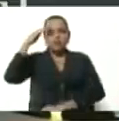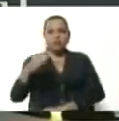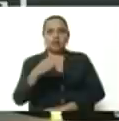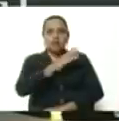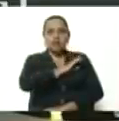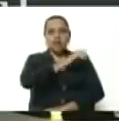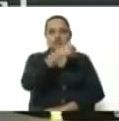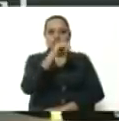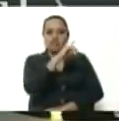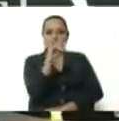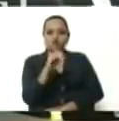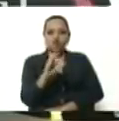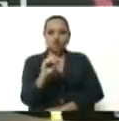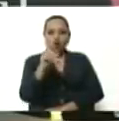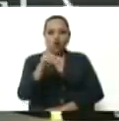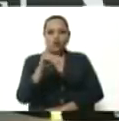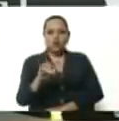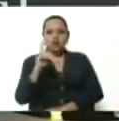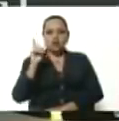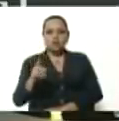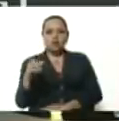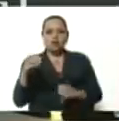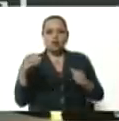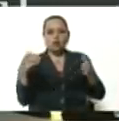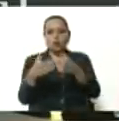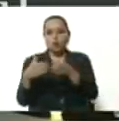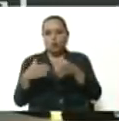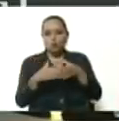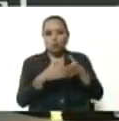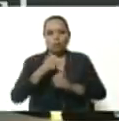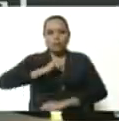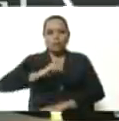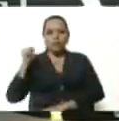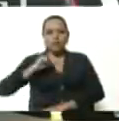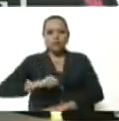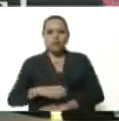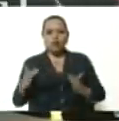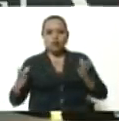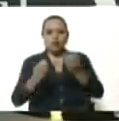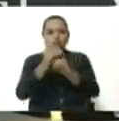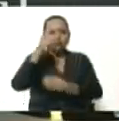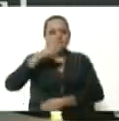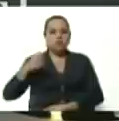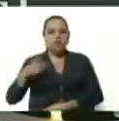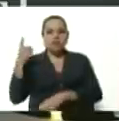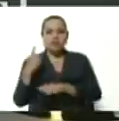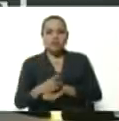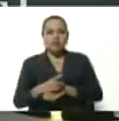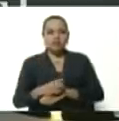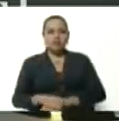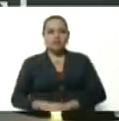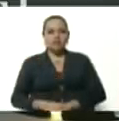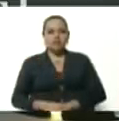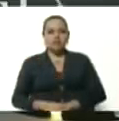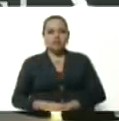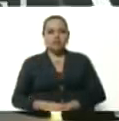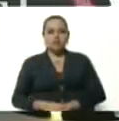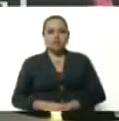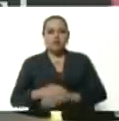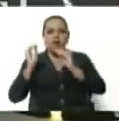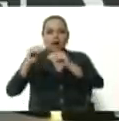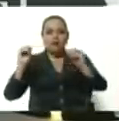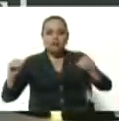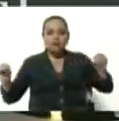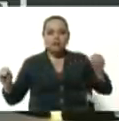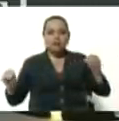de la SODI, ¿no? Con las fuerzas policiales, con el poder popular. Hay que creer en el poder popular, convocar